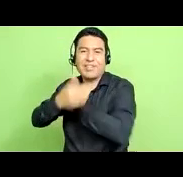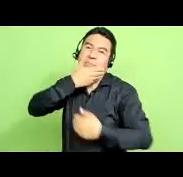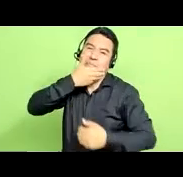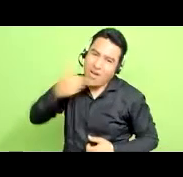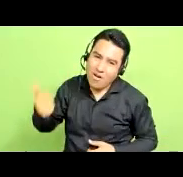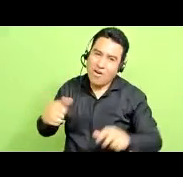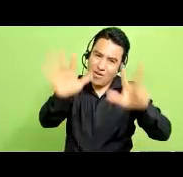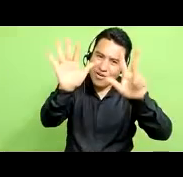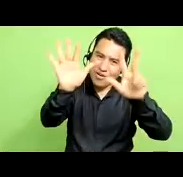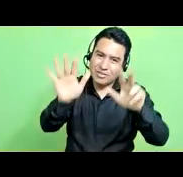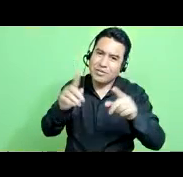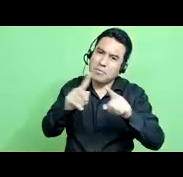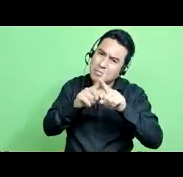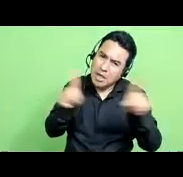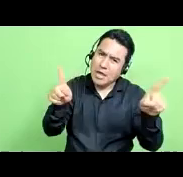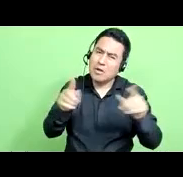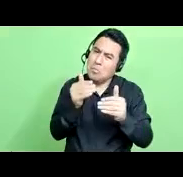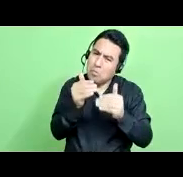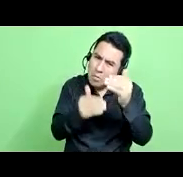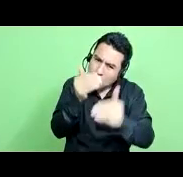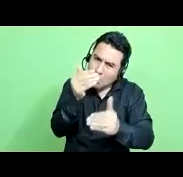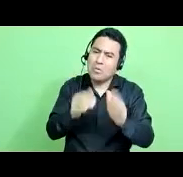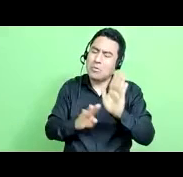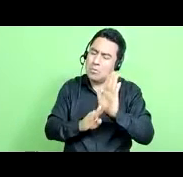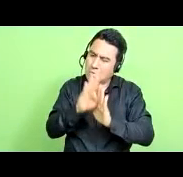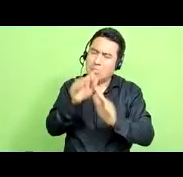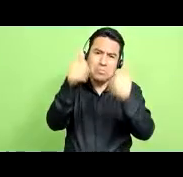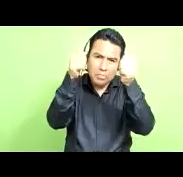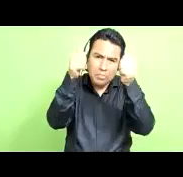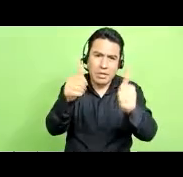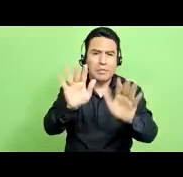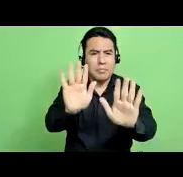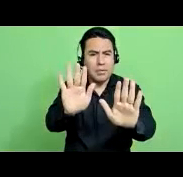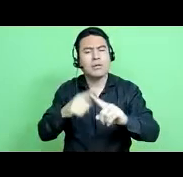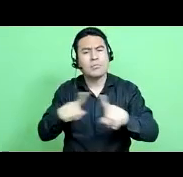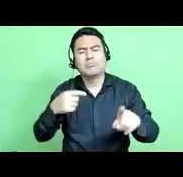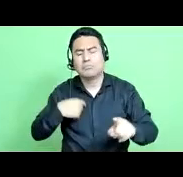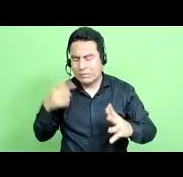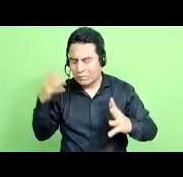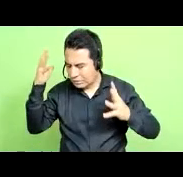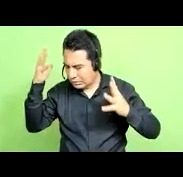sin embargo estamos avanzando pero algo que me preocupa es que